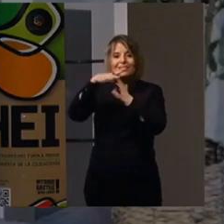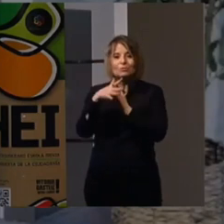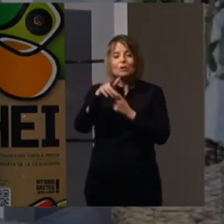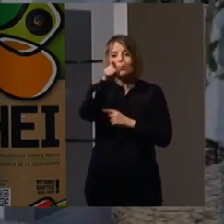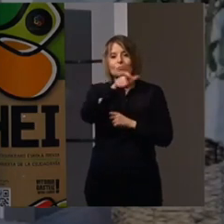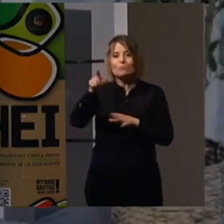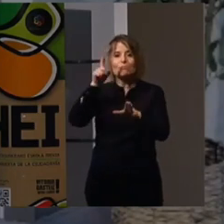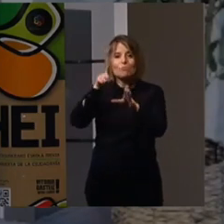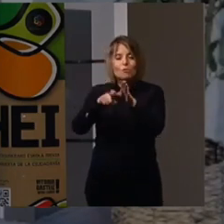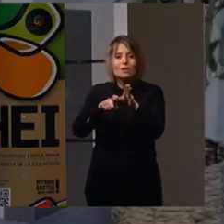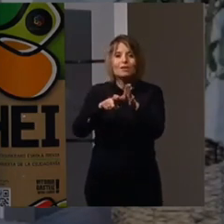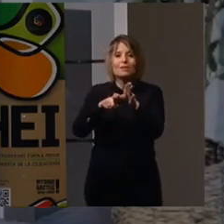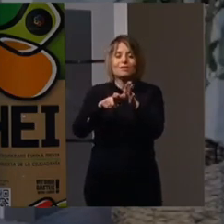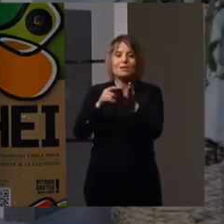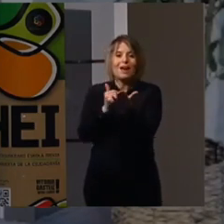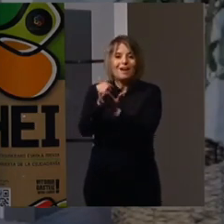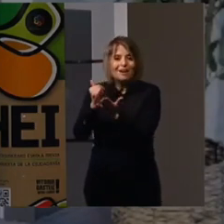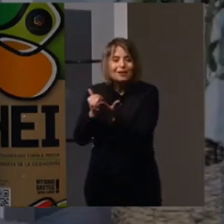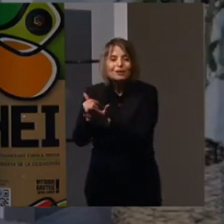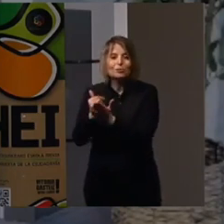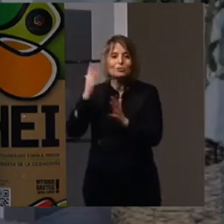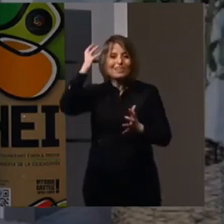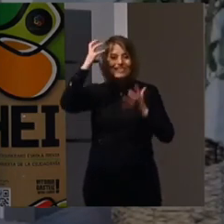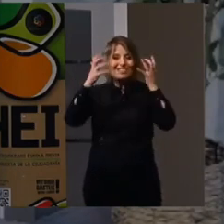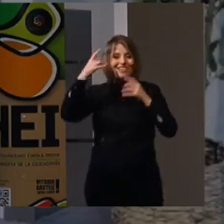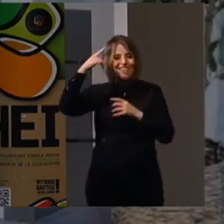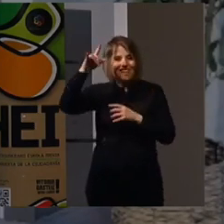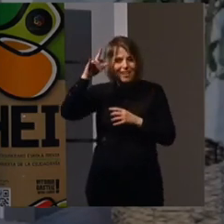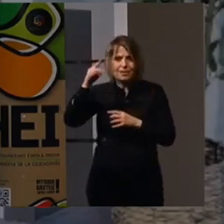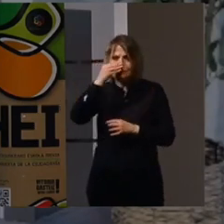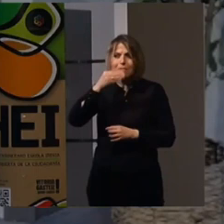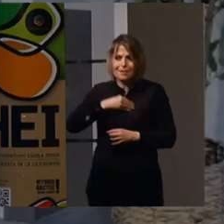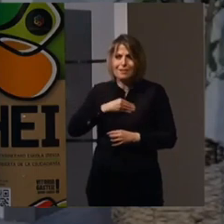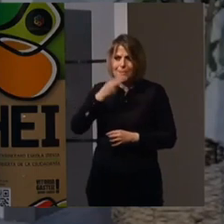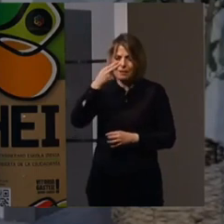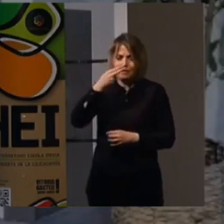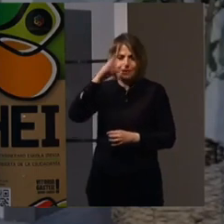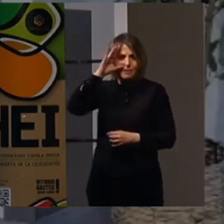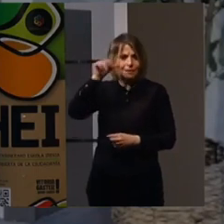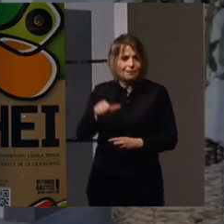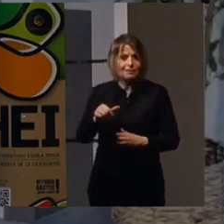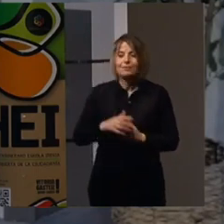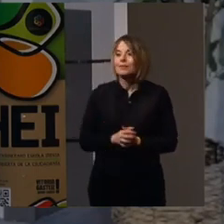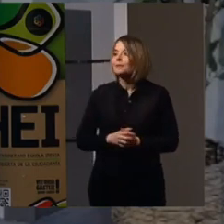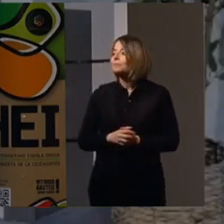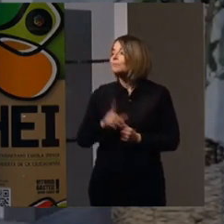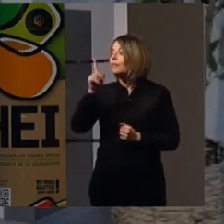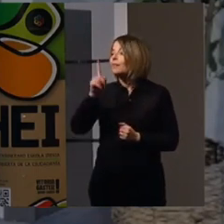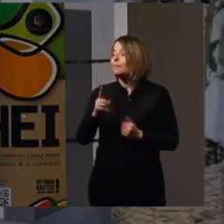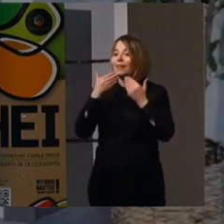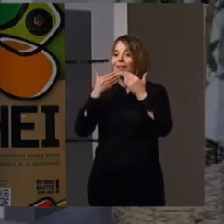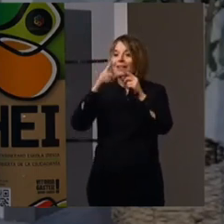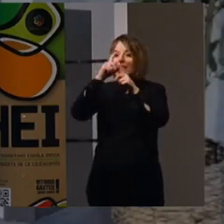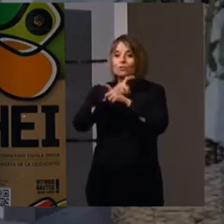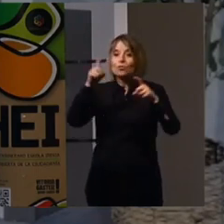de la participación de las mujeres agricultoras y ganaderas. Creo que merece la pena. Y también gracias a la colaboración de la